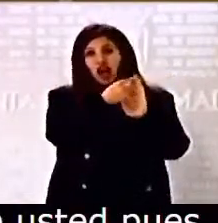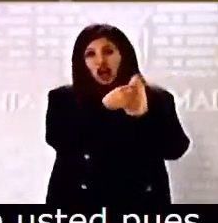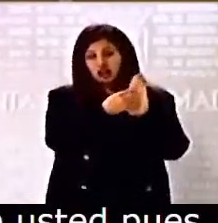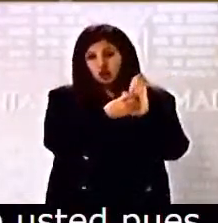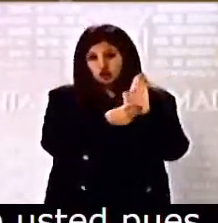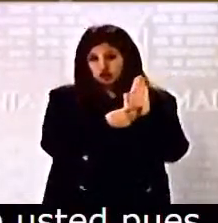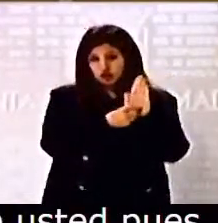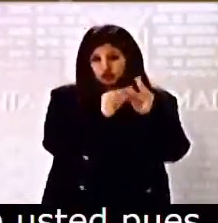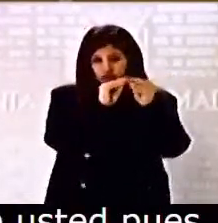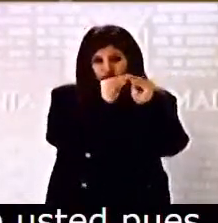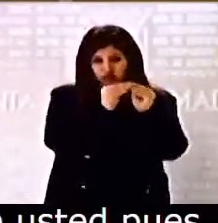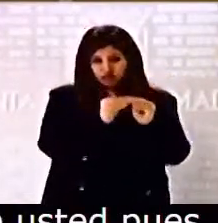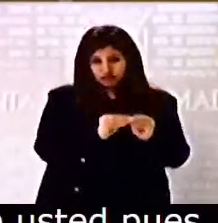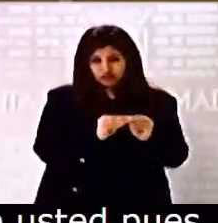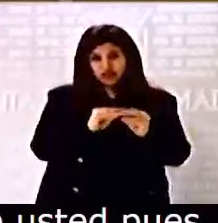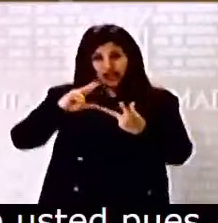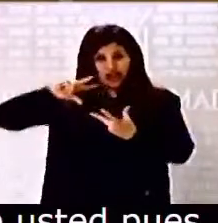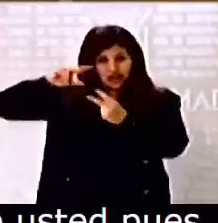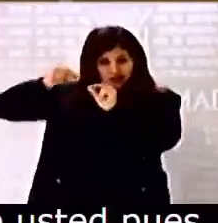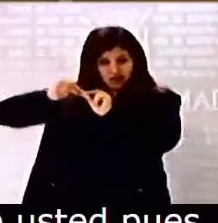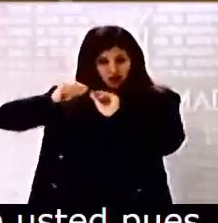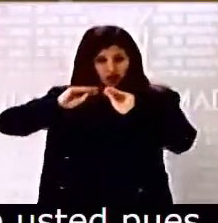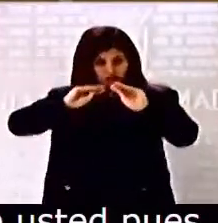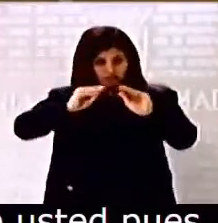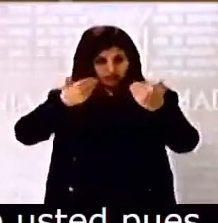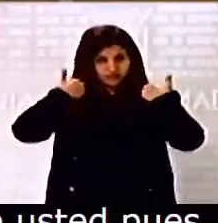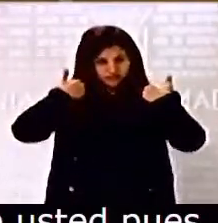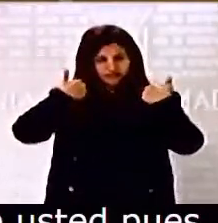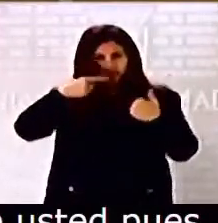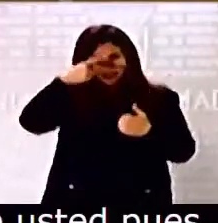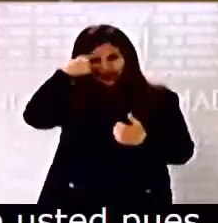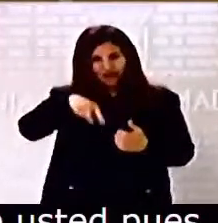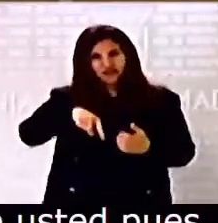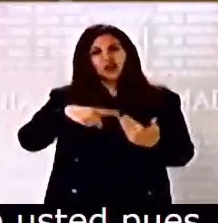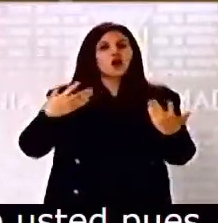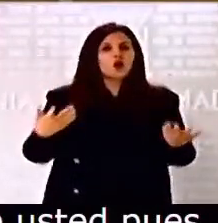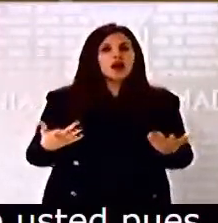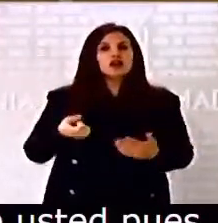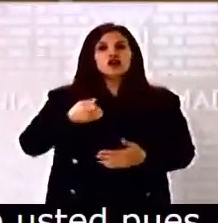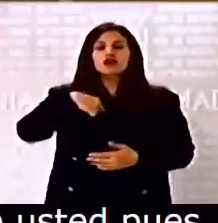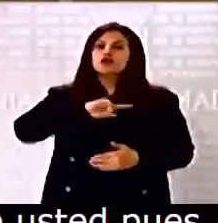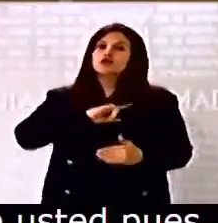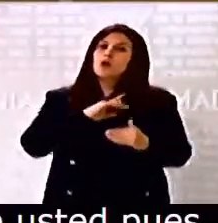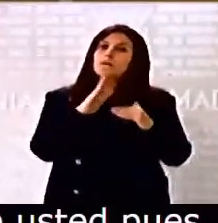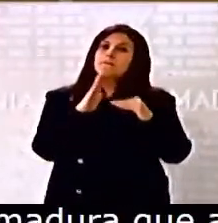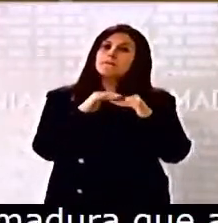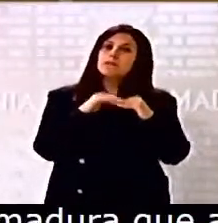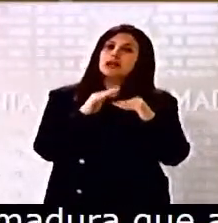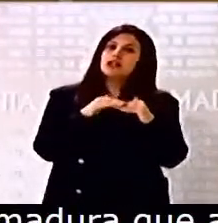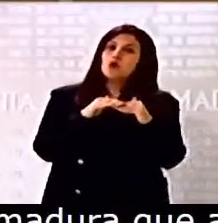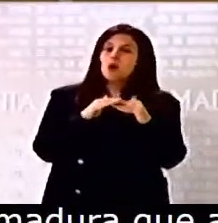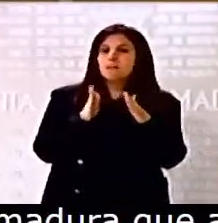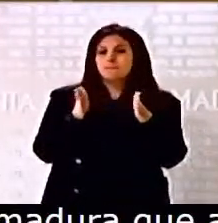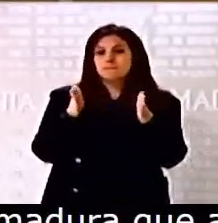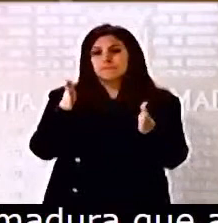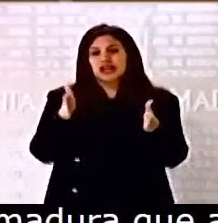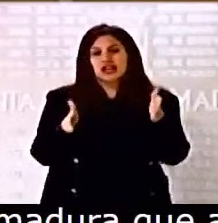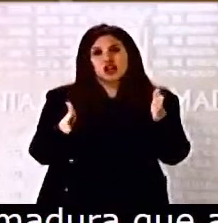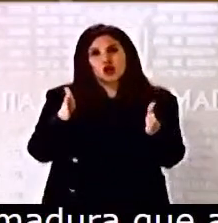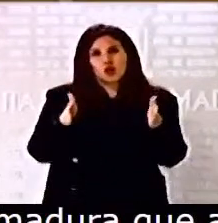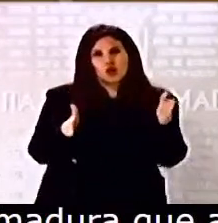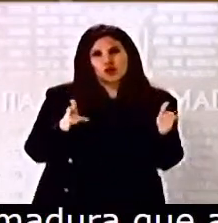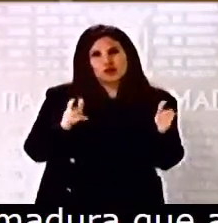en Canal Extremadura, que al menos tenemos que darle un periodo de incubación para que las